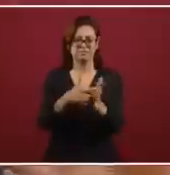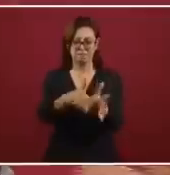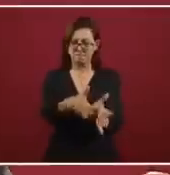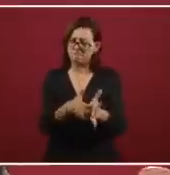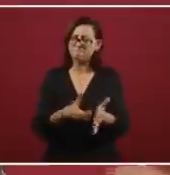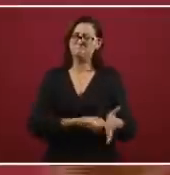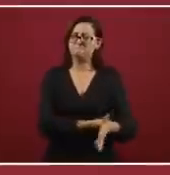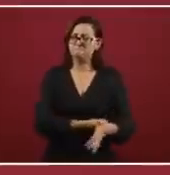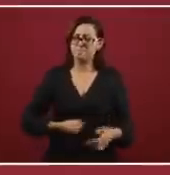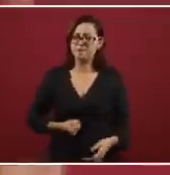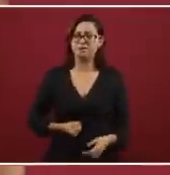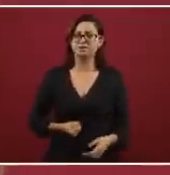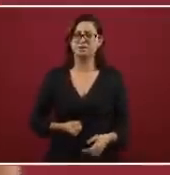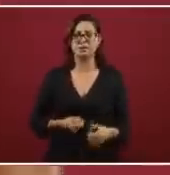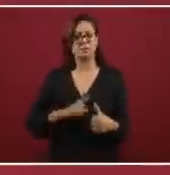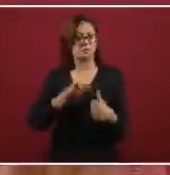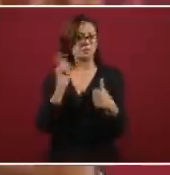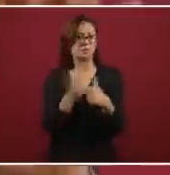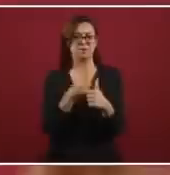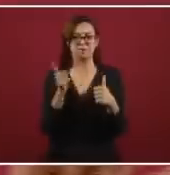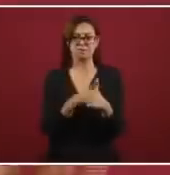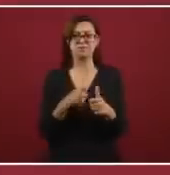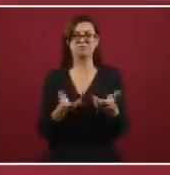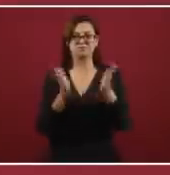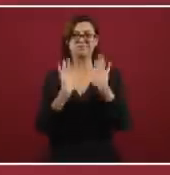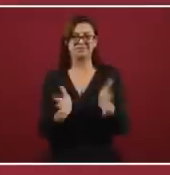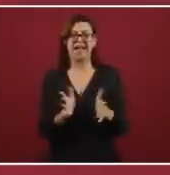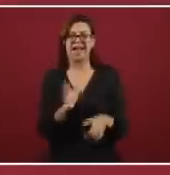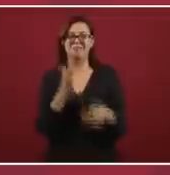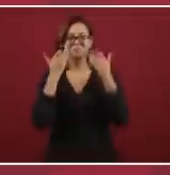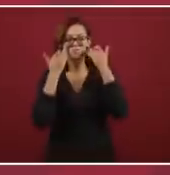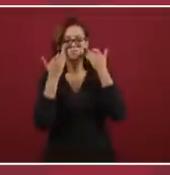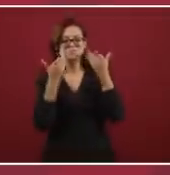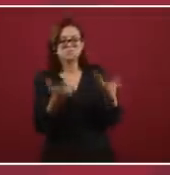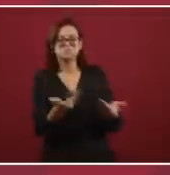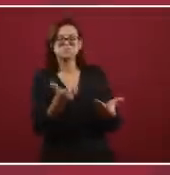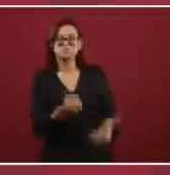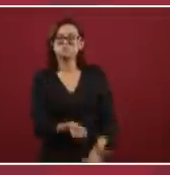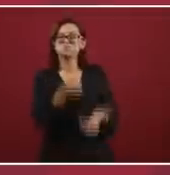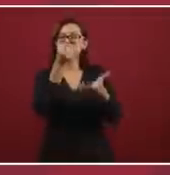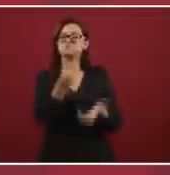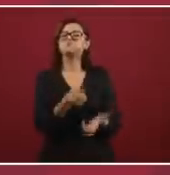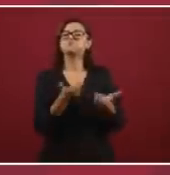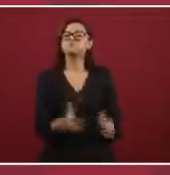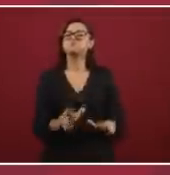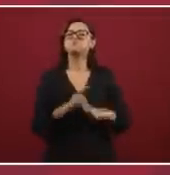primero. Eso ya estamos viendo que rinde. Eso nos está funcionando.